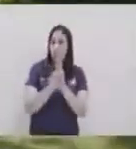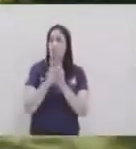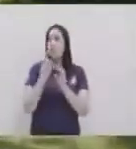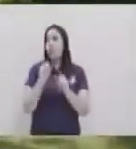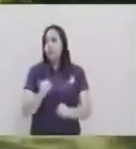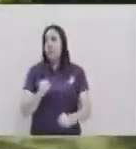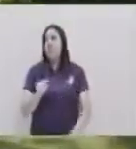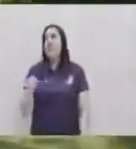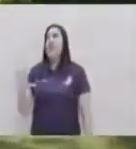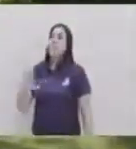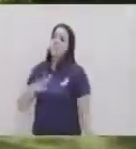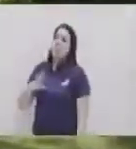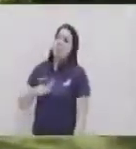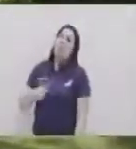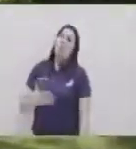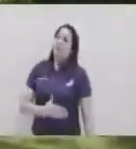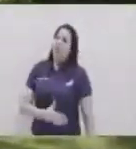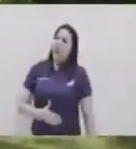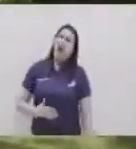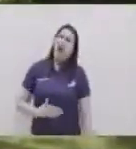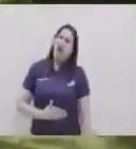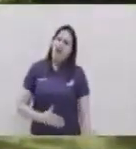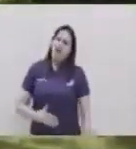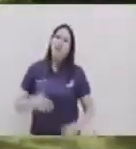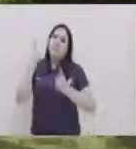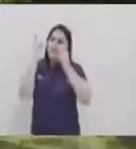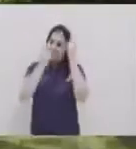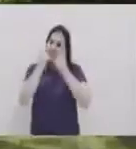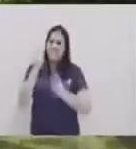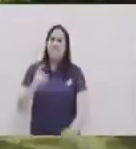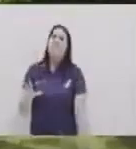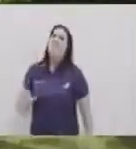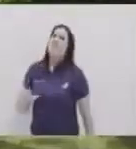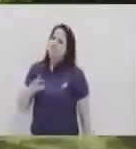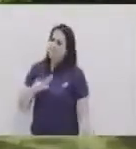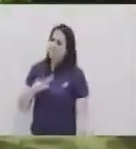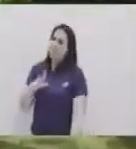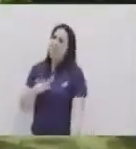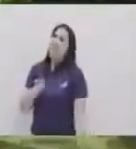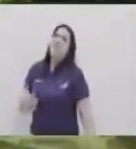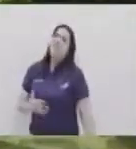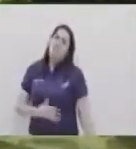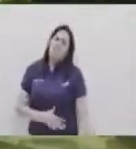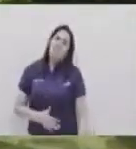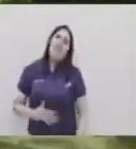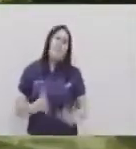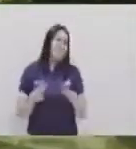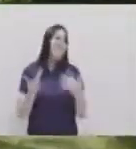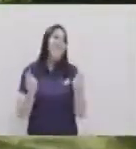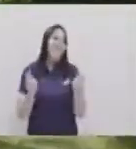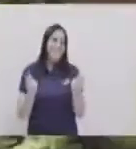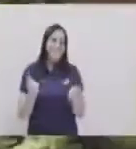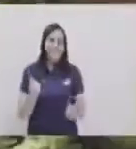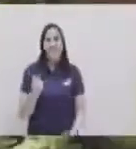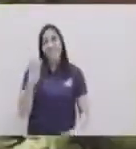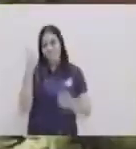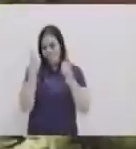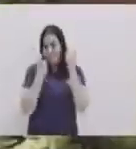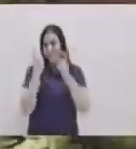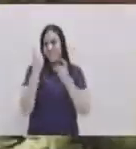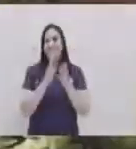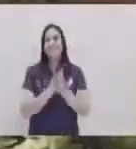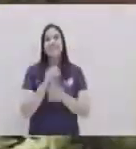decir, tengo hambre, y el gesto es muy importante. Ay, ¿qué gesto hacemos cuando tenemos hambre? La